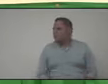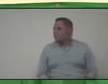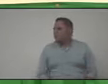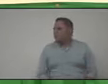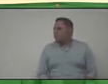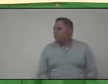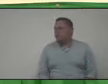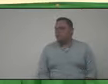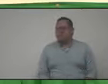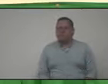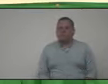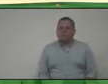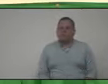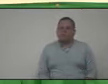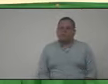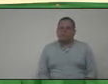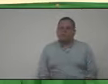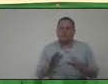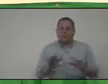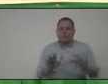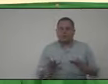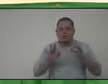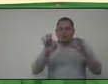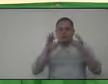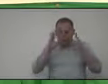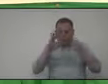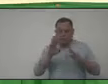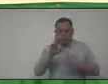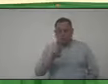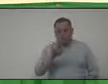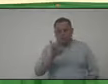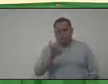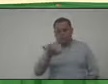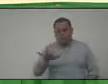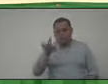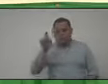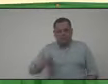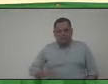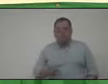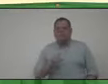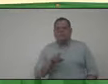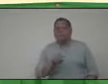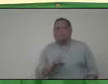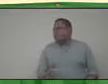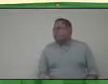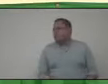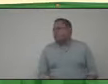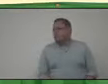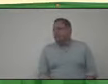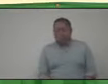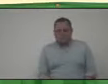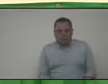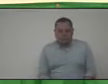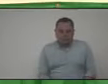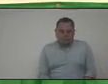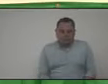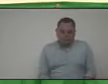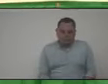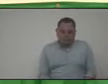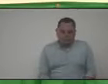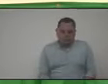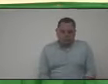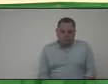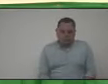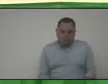las droguerías, presten a los usuarios de Capresoca un servicio VIP, ¿cierto? Very important person. ¿Lo dije bien, Sarita? ¿Usted que es